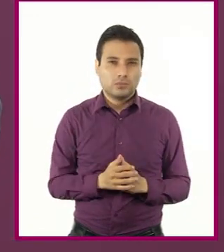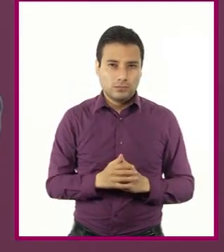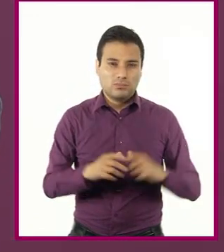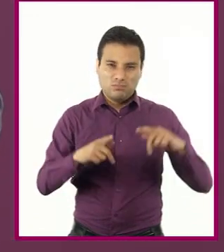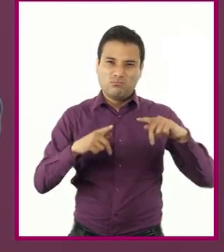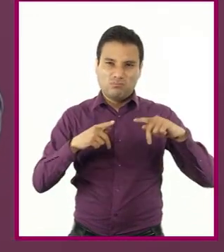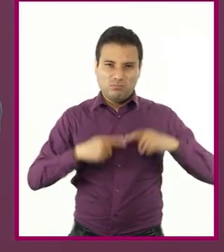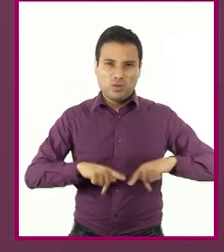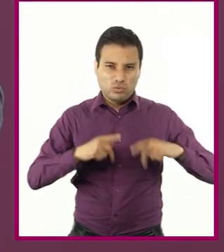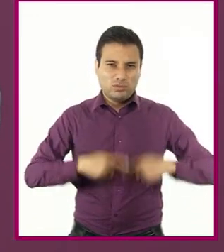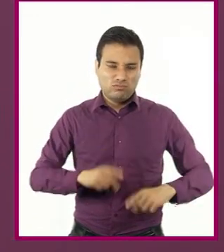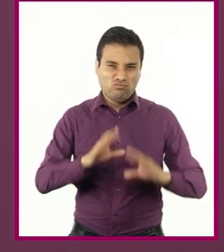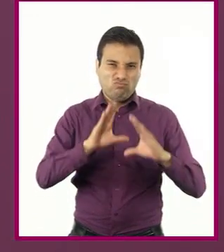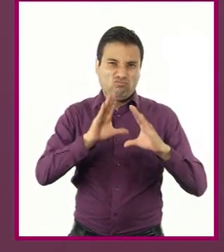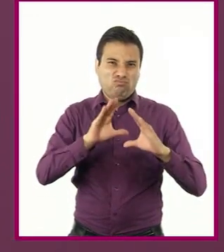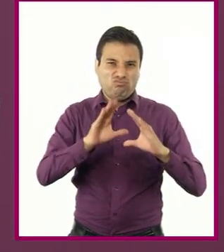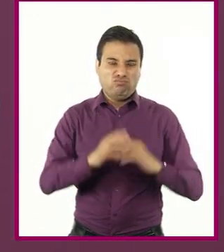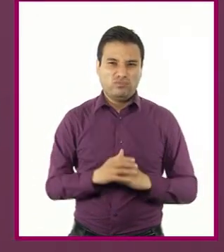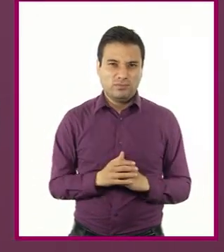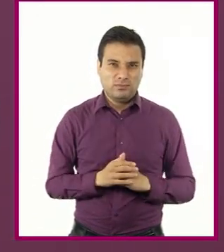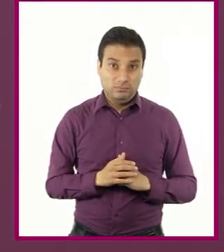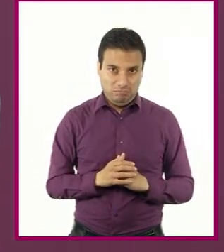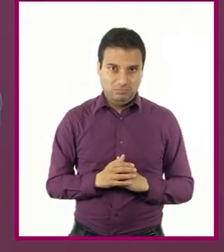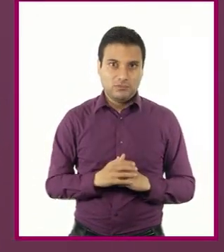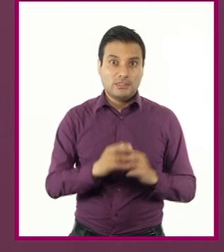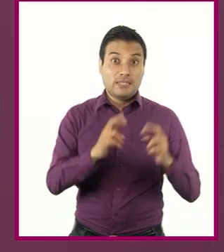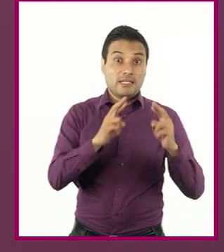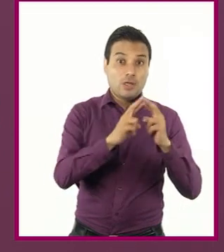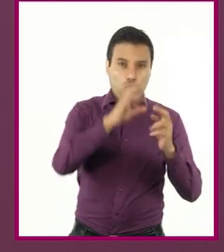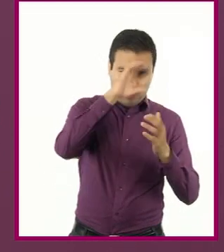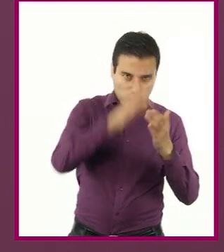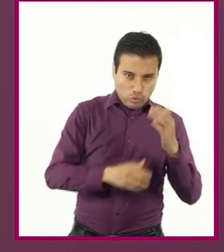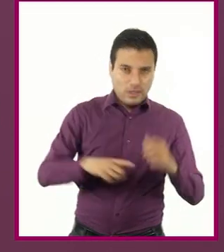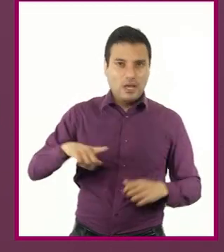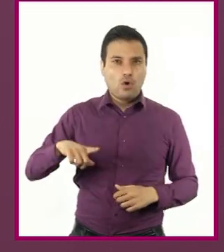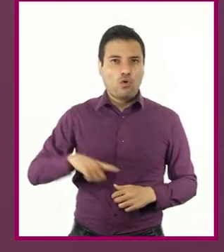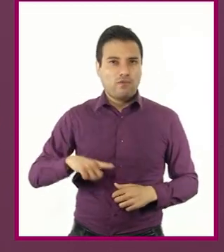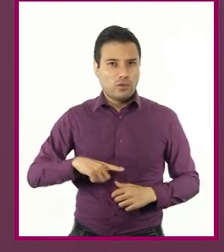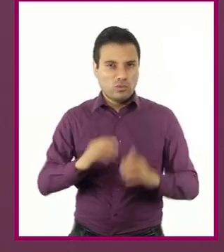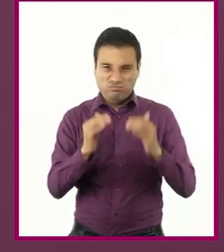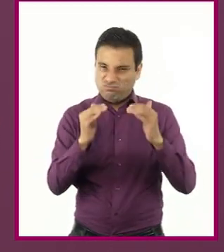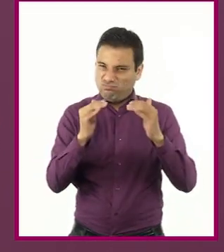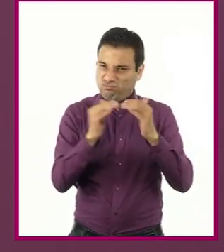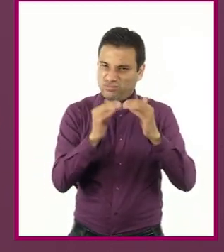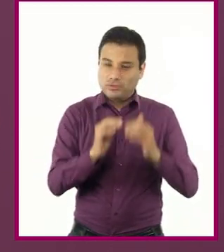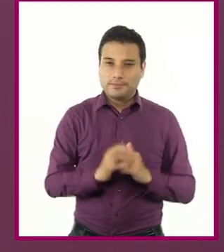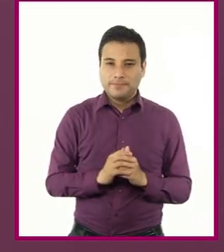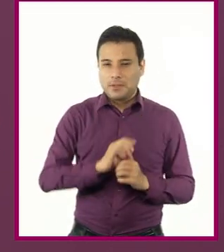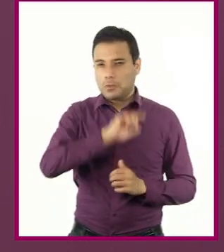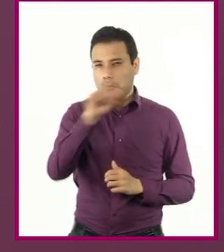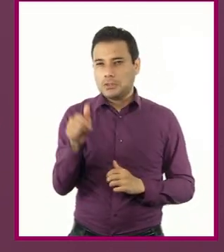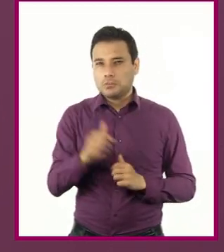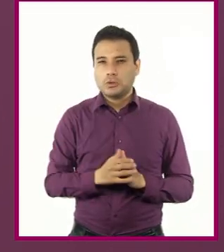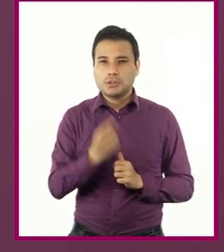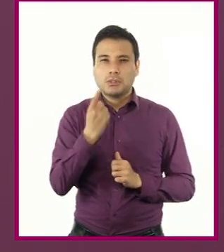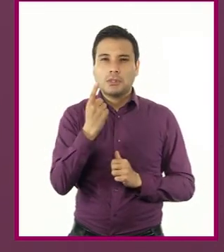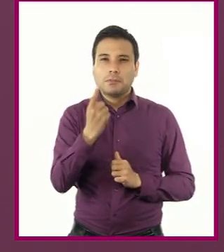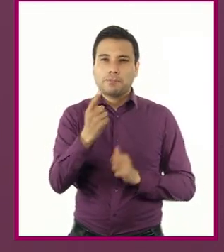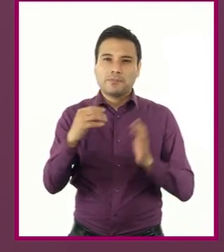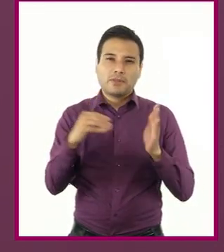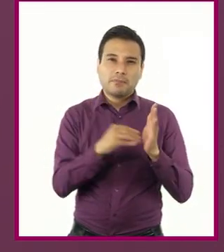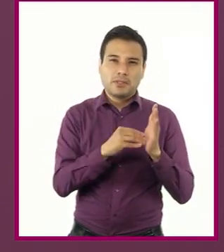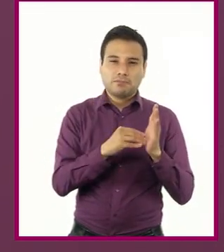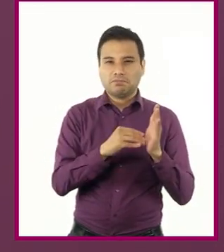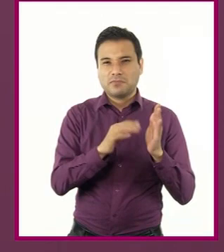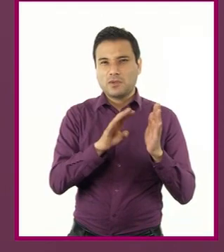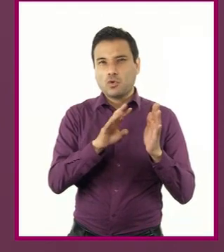pueblo. Era tan importante como el gobierno mismo. Sin embargo, hacia la segunda mitad de este siglo hubo la necesidad de